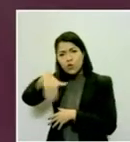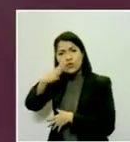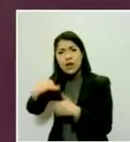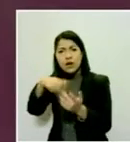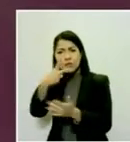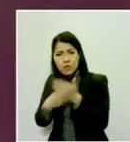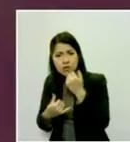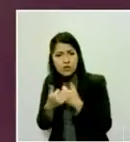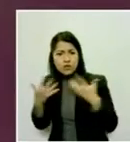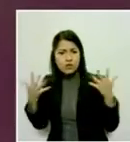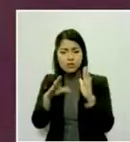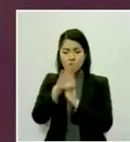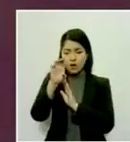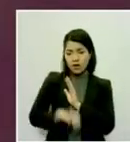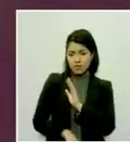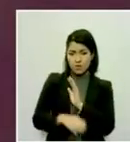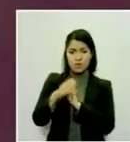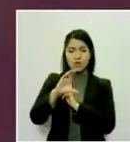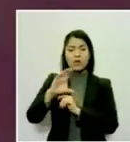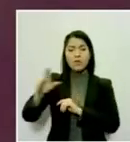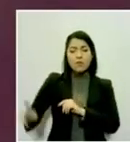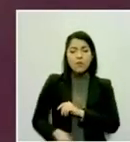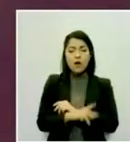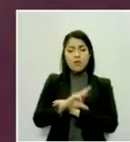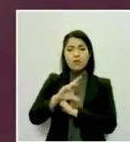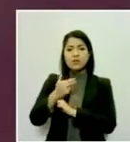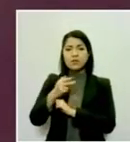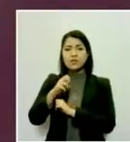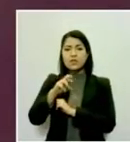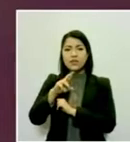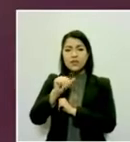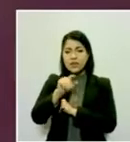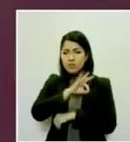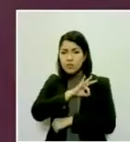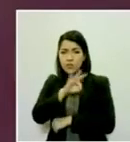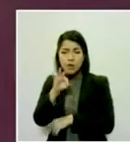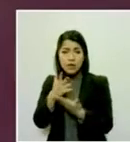el municipio de Cherán, por ejemplo, sea autónomo, no tiene